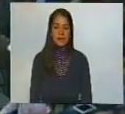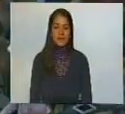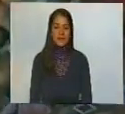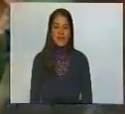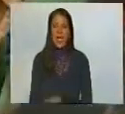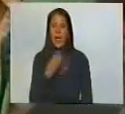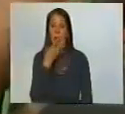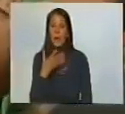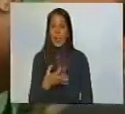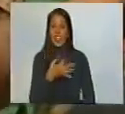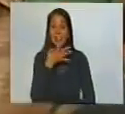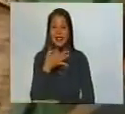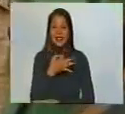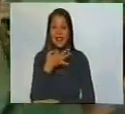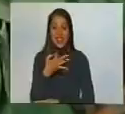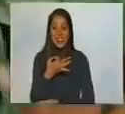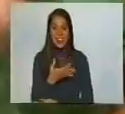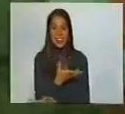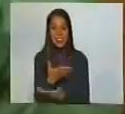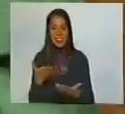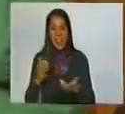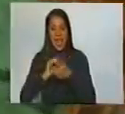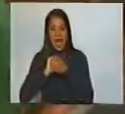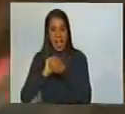Buenas tardes, compatriota,